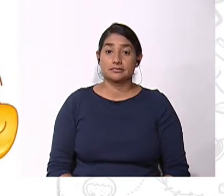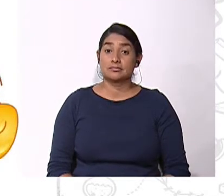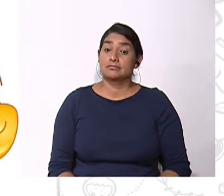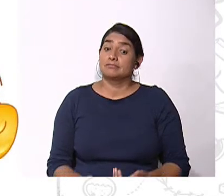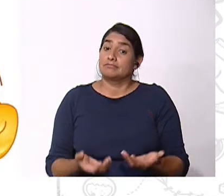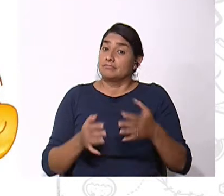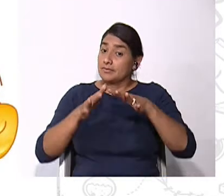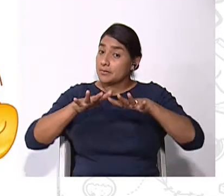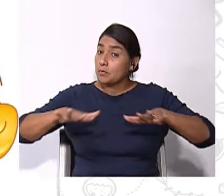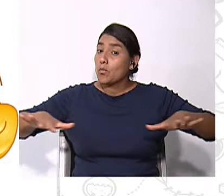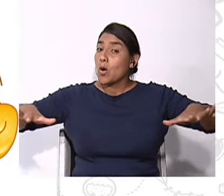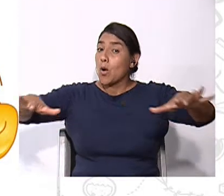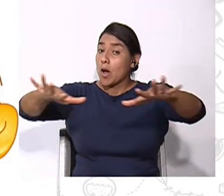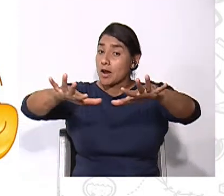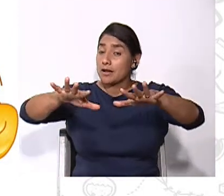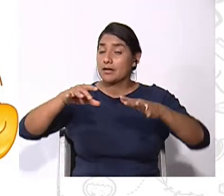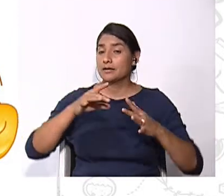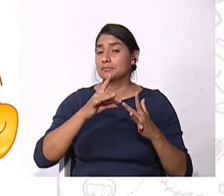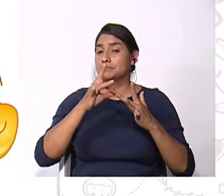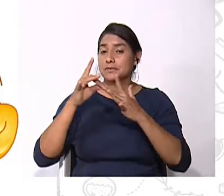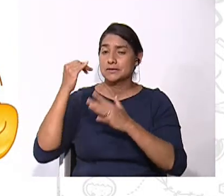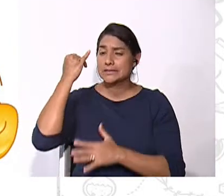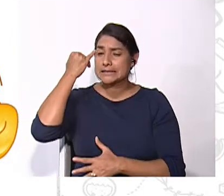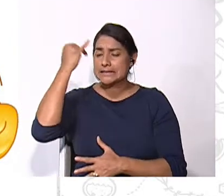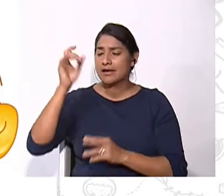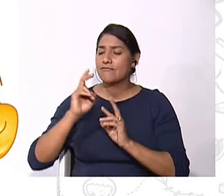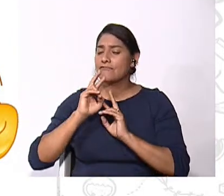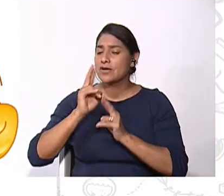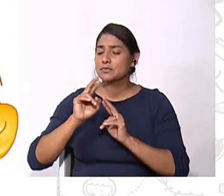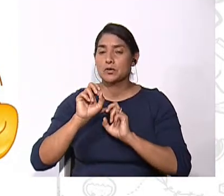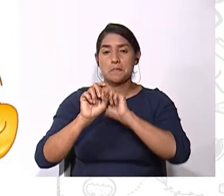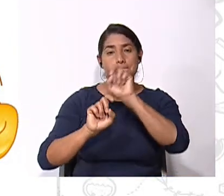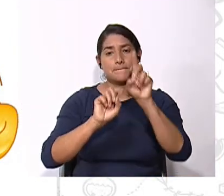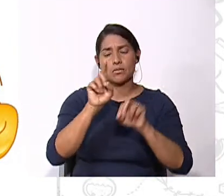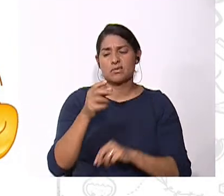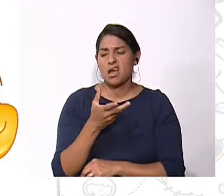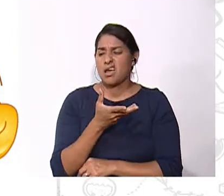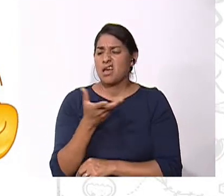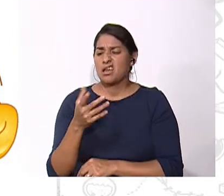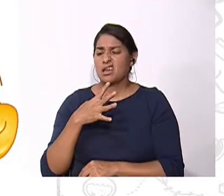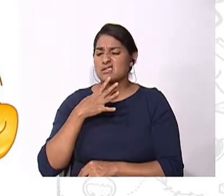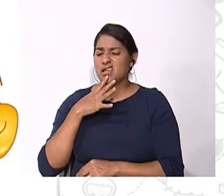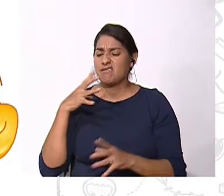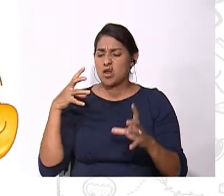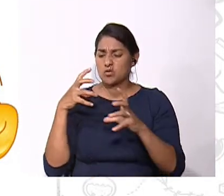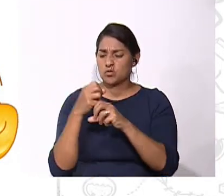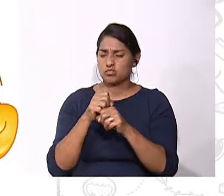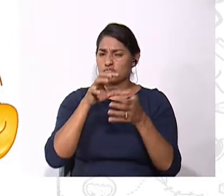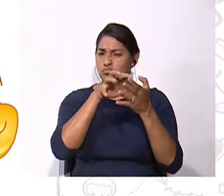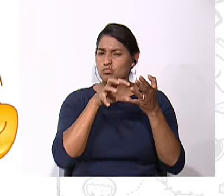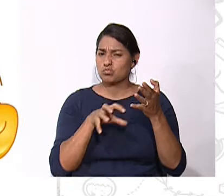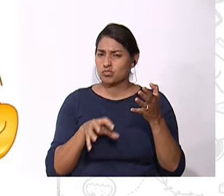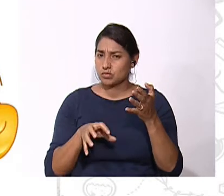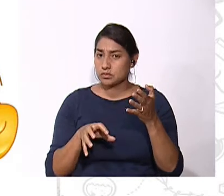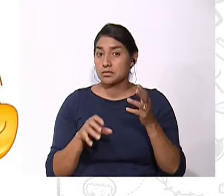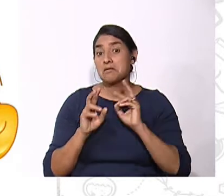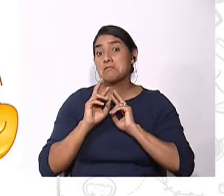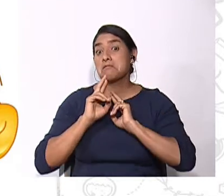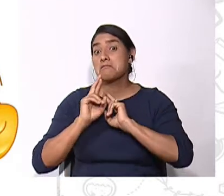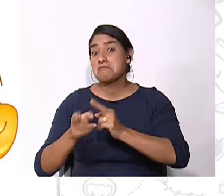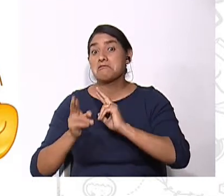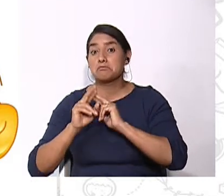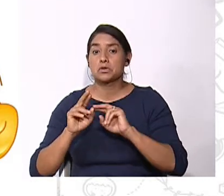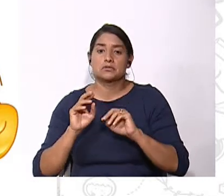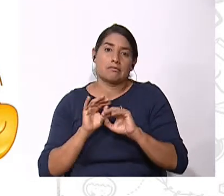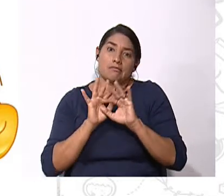Generalmente la idea fundamental va a responder a la pregunta ¿qué es lo que se resume del texto? Y la respuesta,